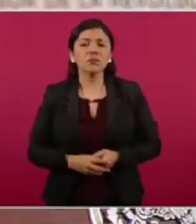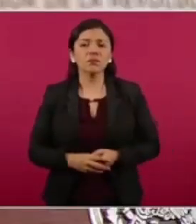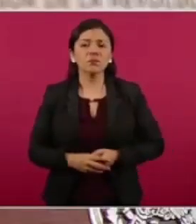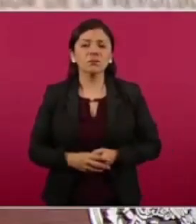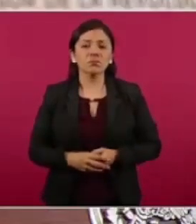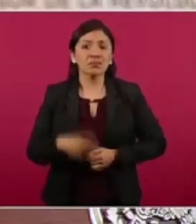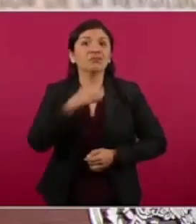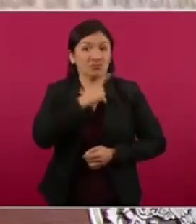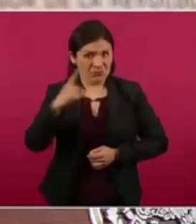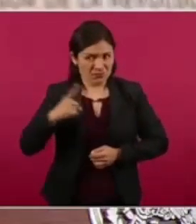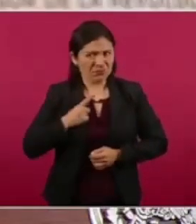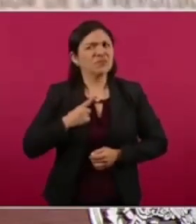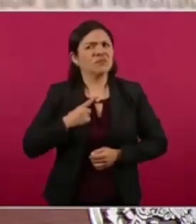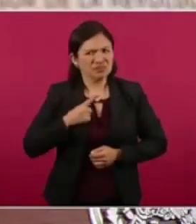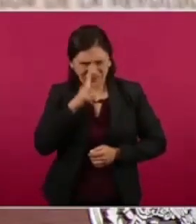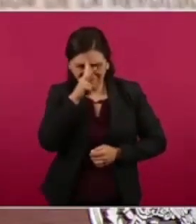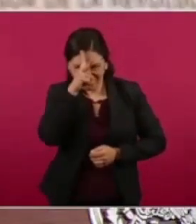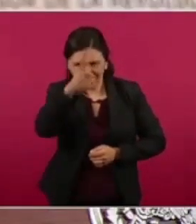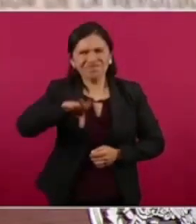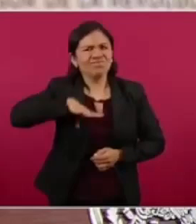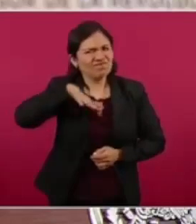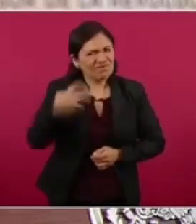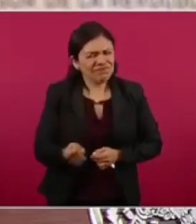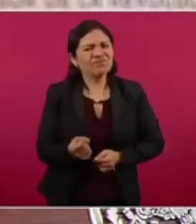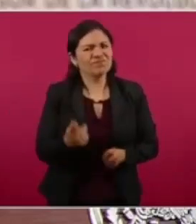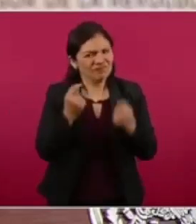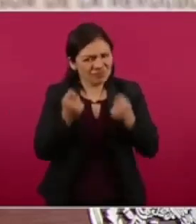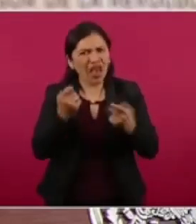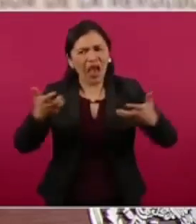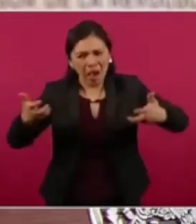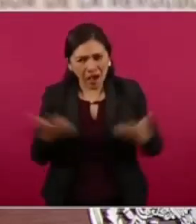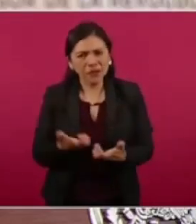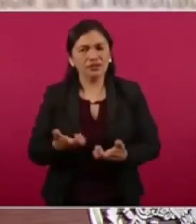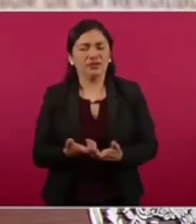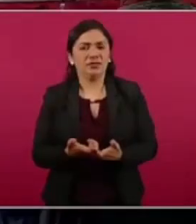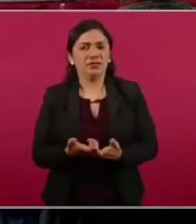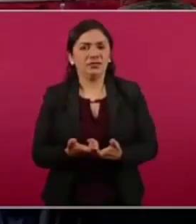Y hay que atreverse a hacerlo.